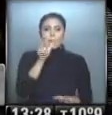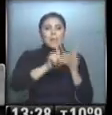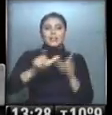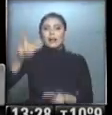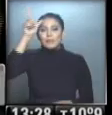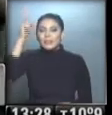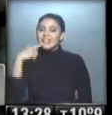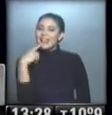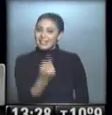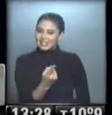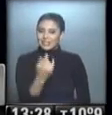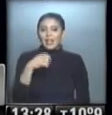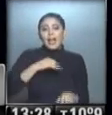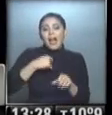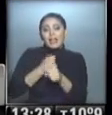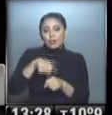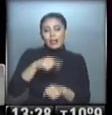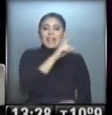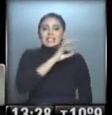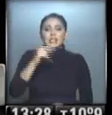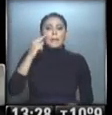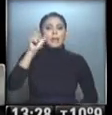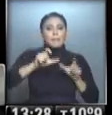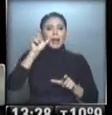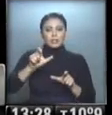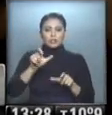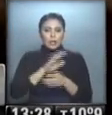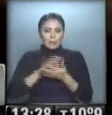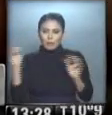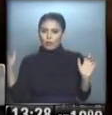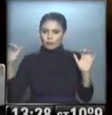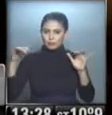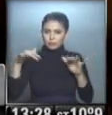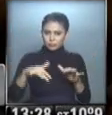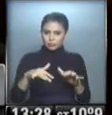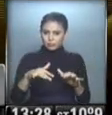seguridad nos ha confirmado que ya al menos son 100000 las personas que se esperan